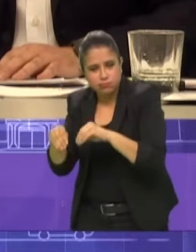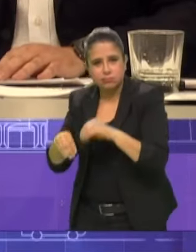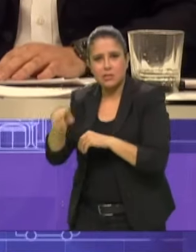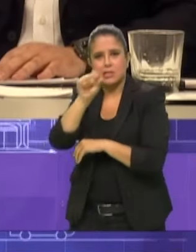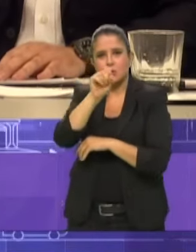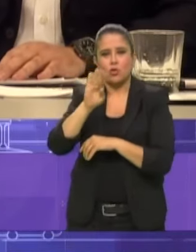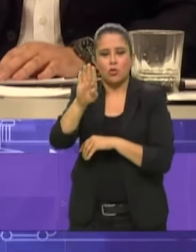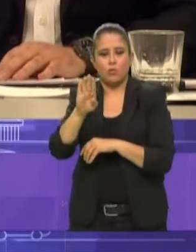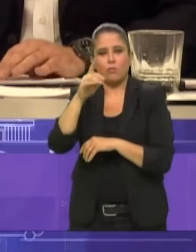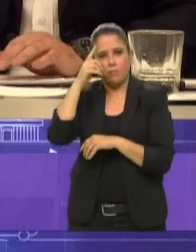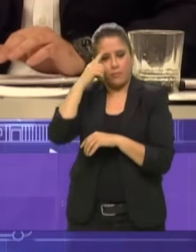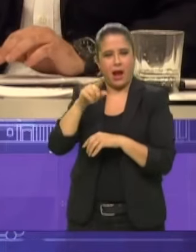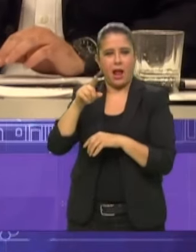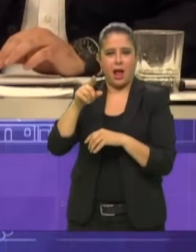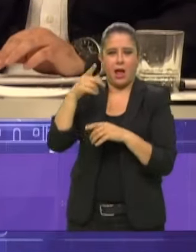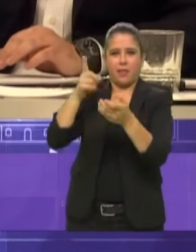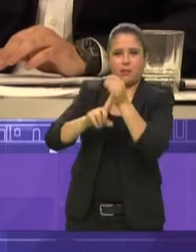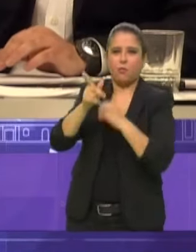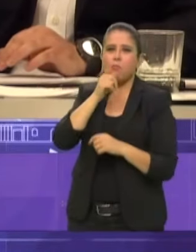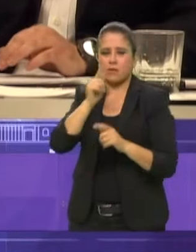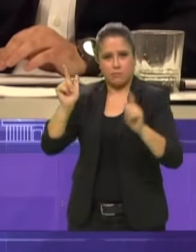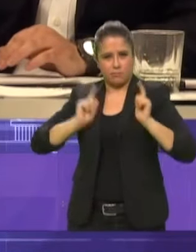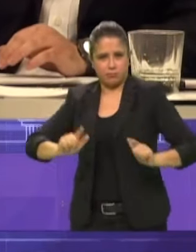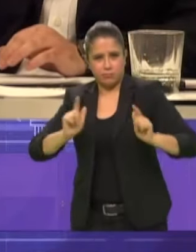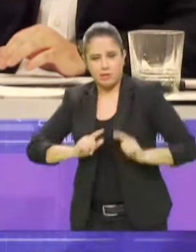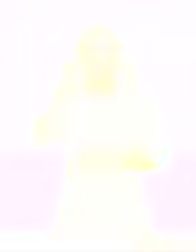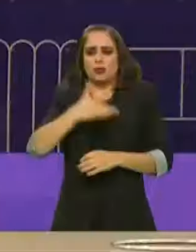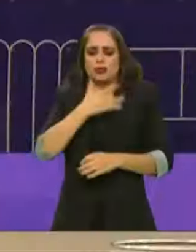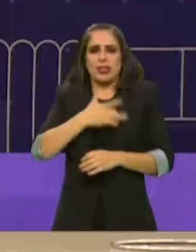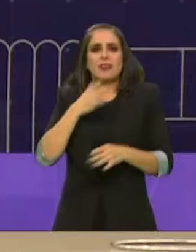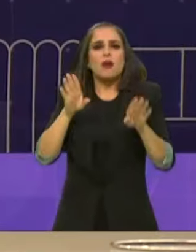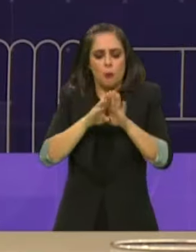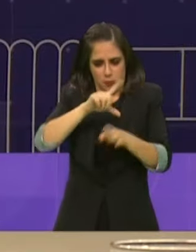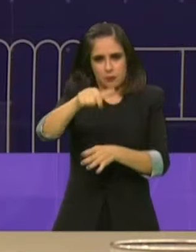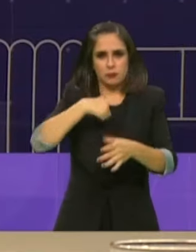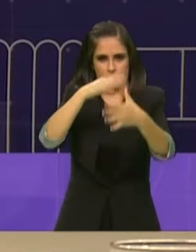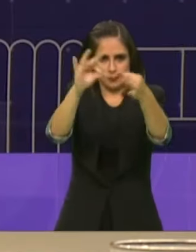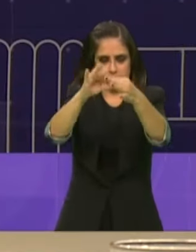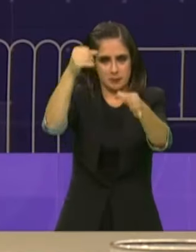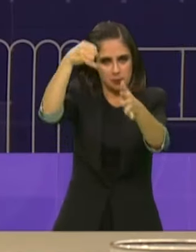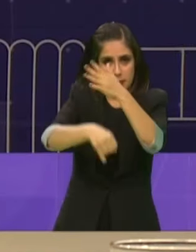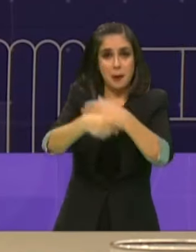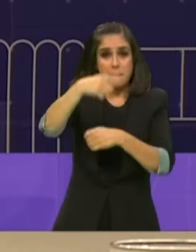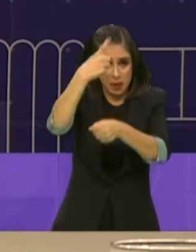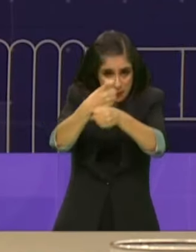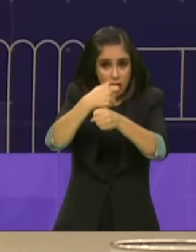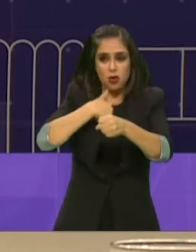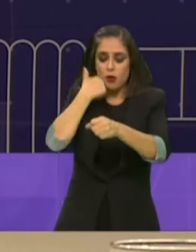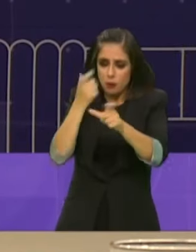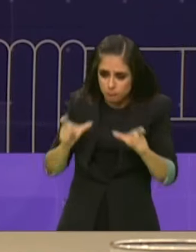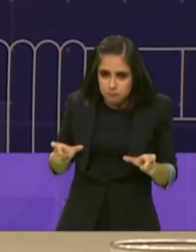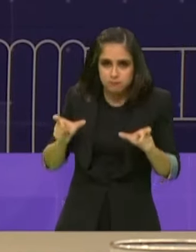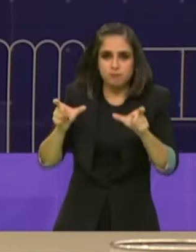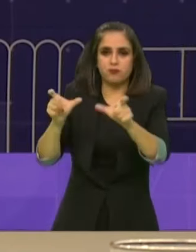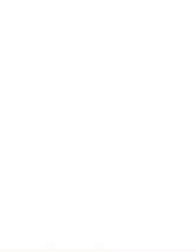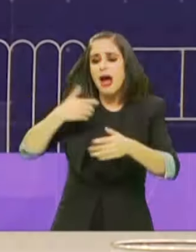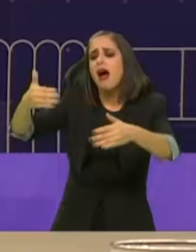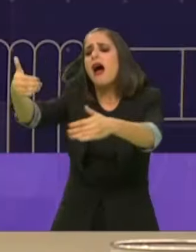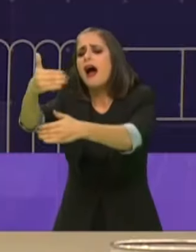Subsecretaría de Inteligencia Policial para atender el delito de la extorsión. Vamos a blindar la Ciudad de México de los